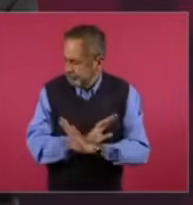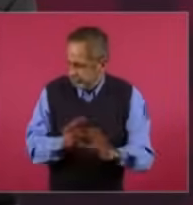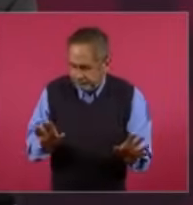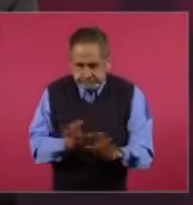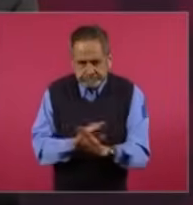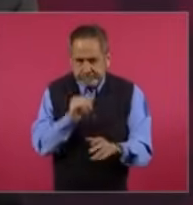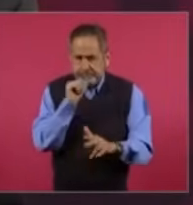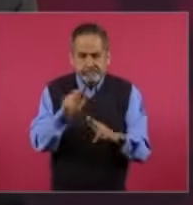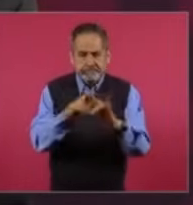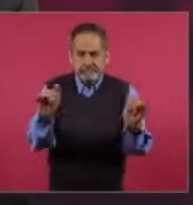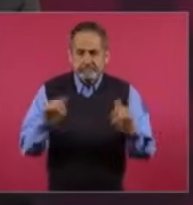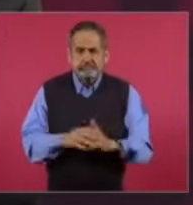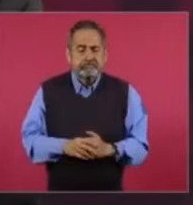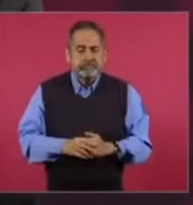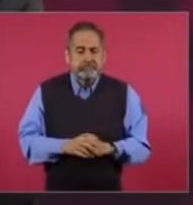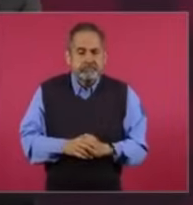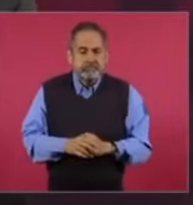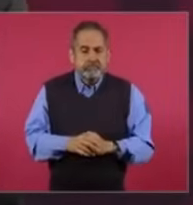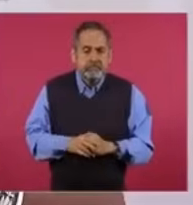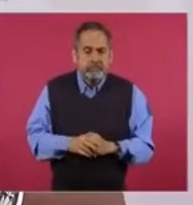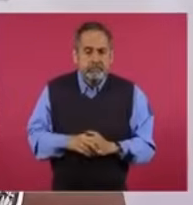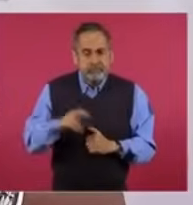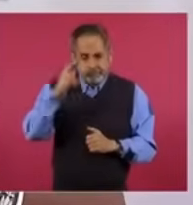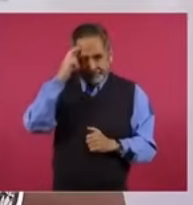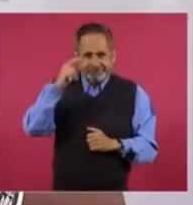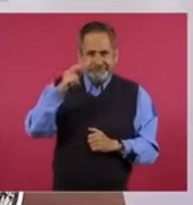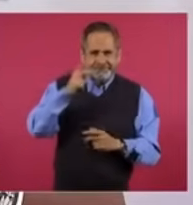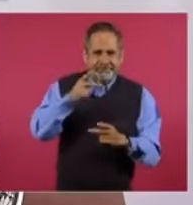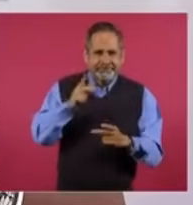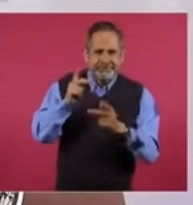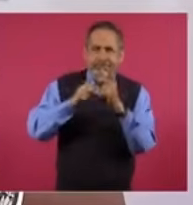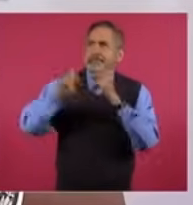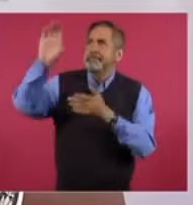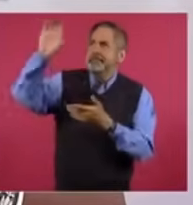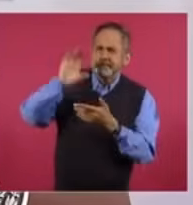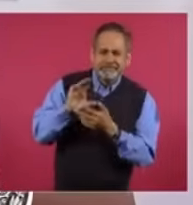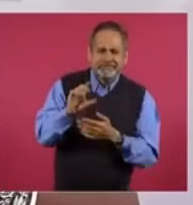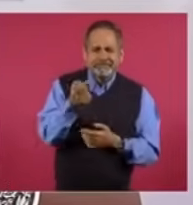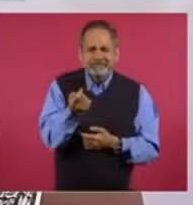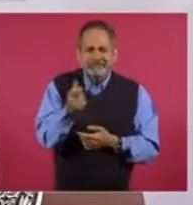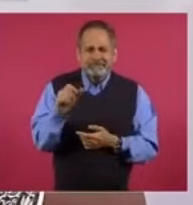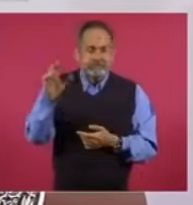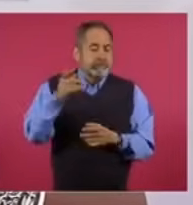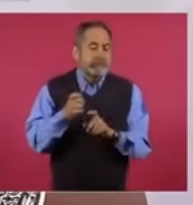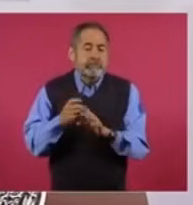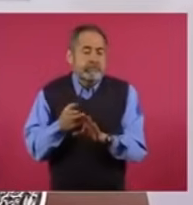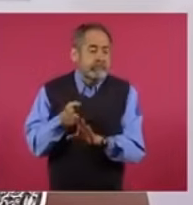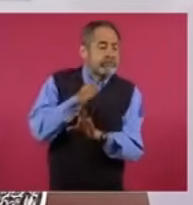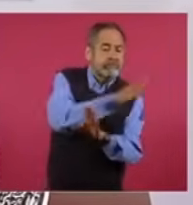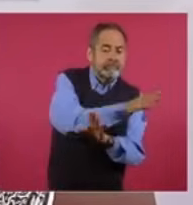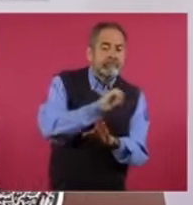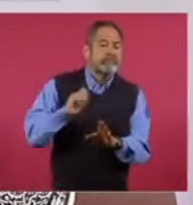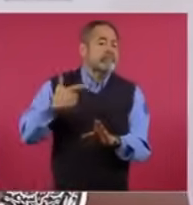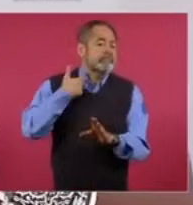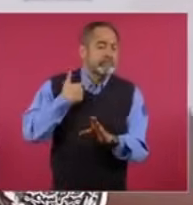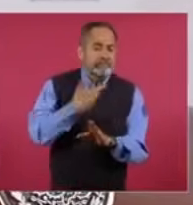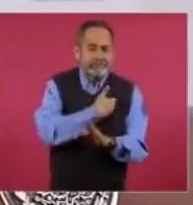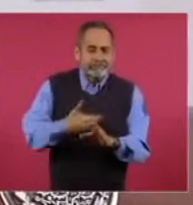porque lo que se ha contratado de deuda es inferior a lo que contrató de